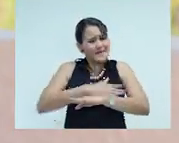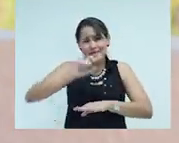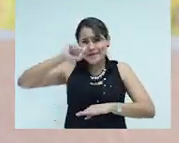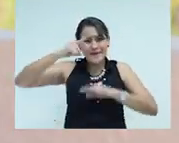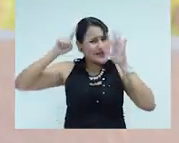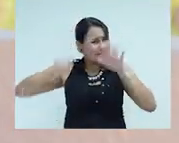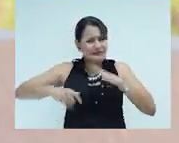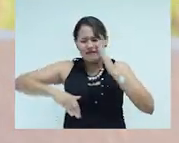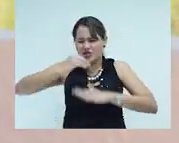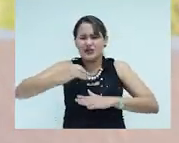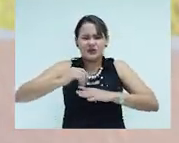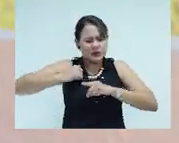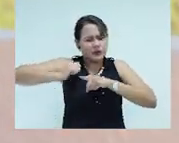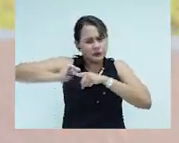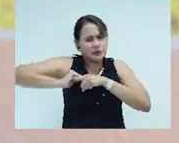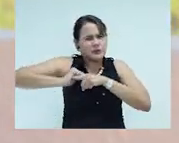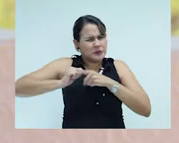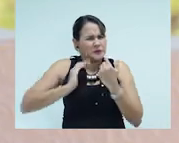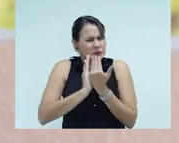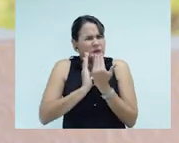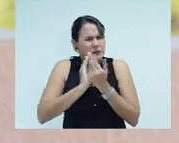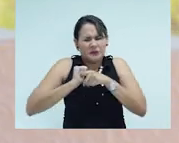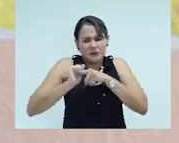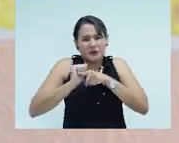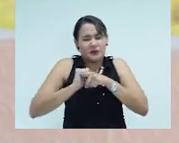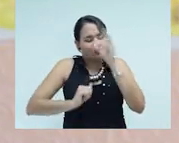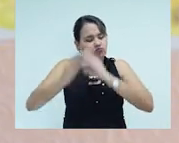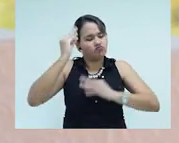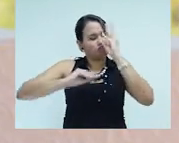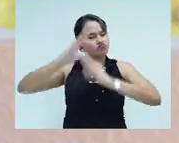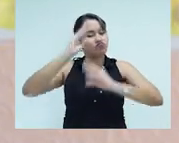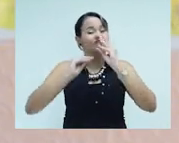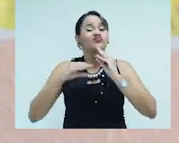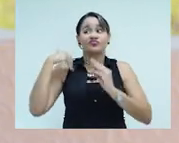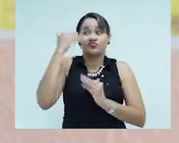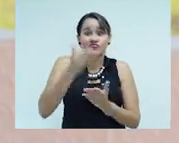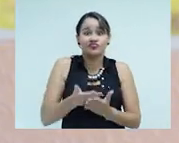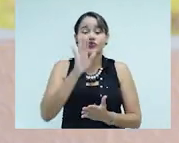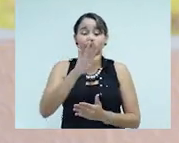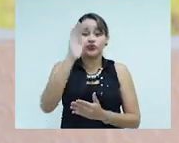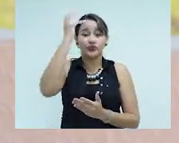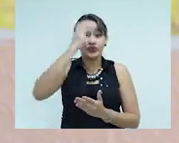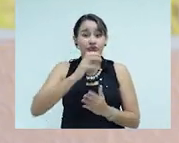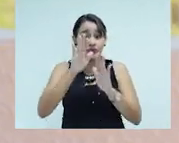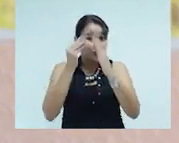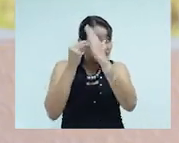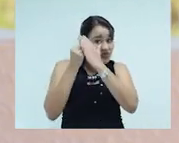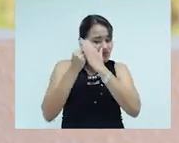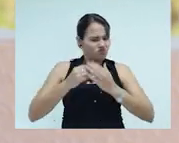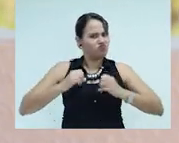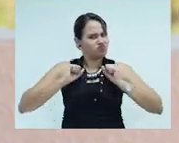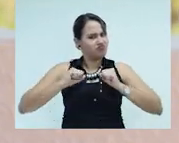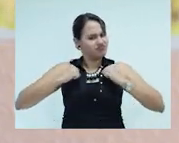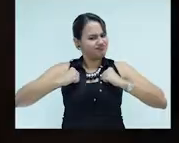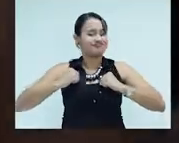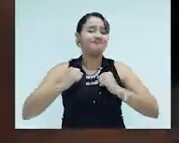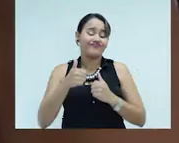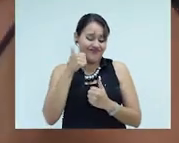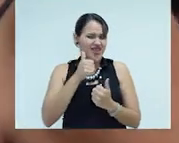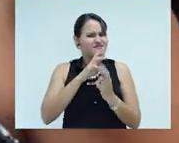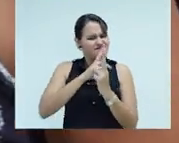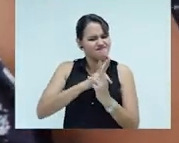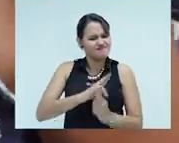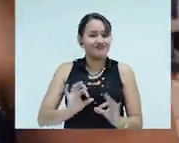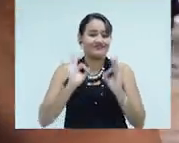porque todo eso que le van aportando son como peldaños para llegar a tener una buena prueba, un buen resultado.